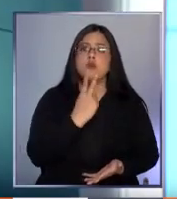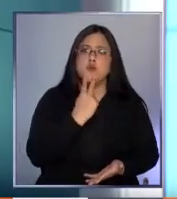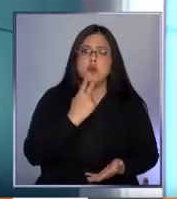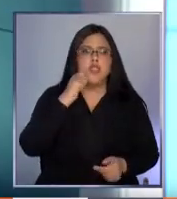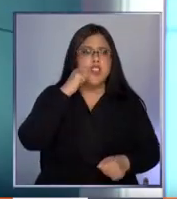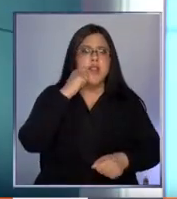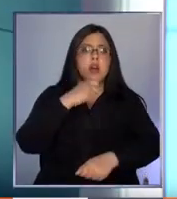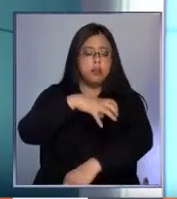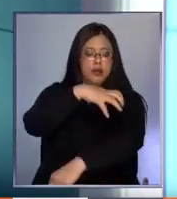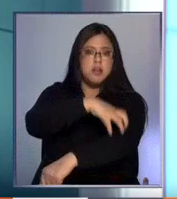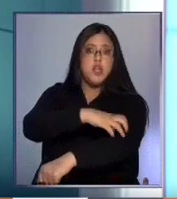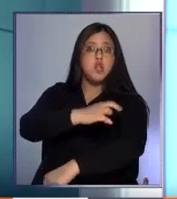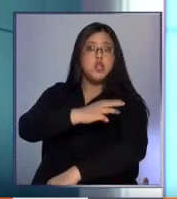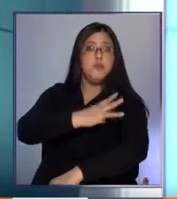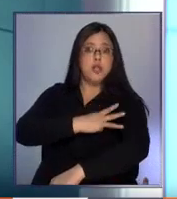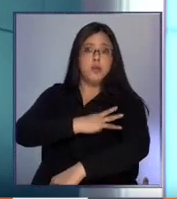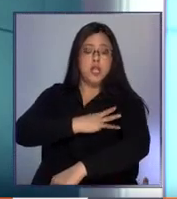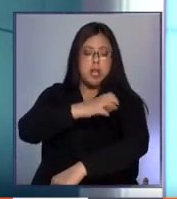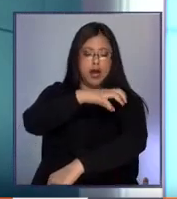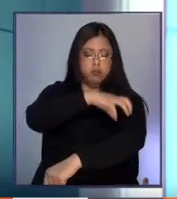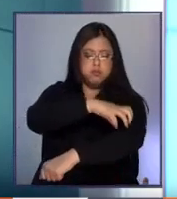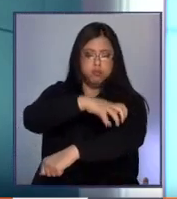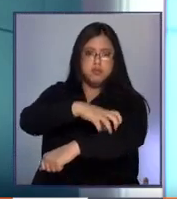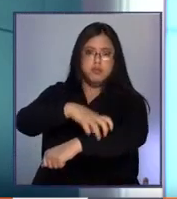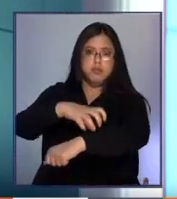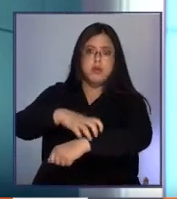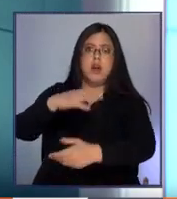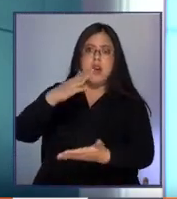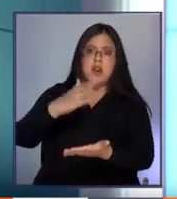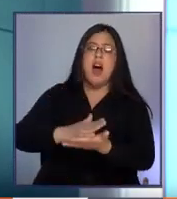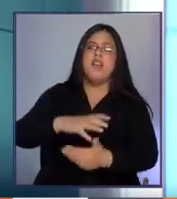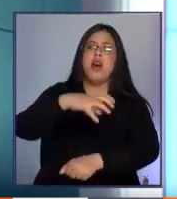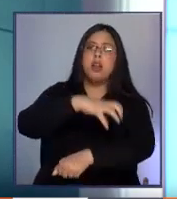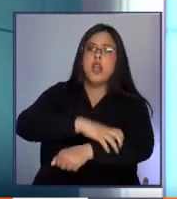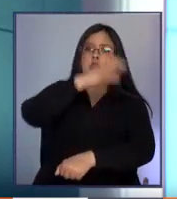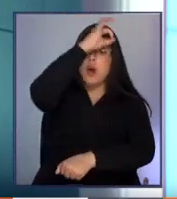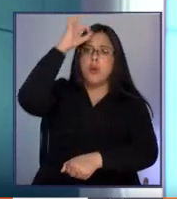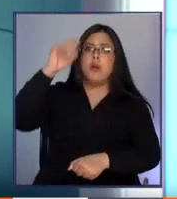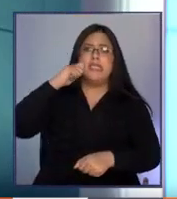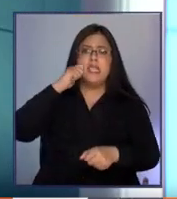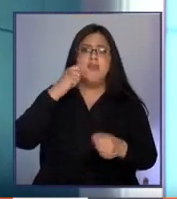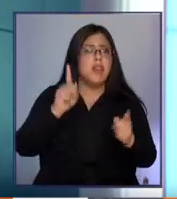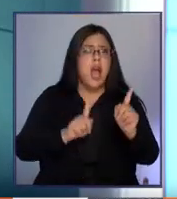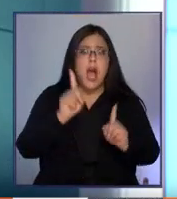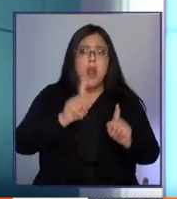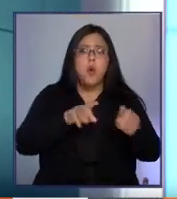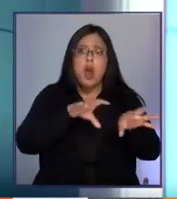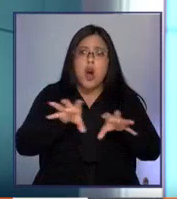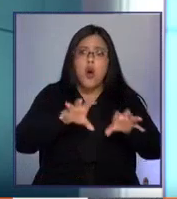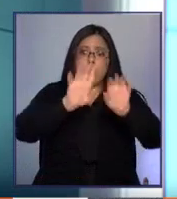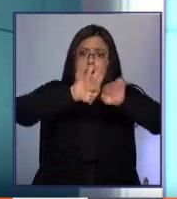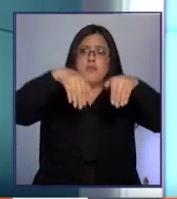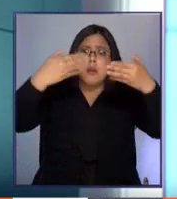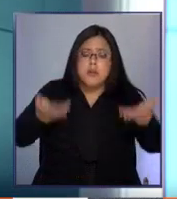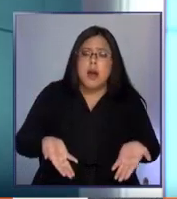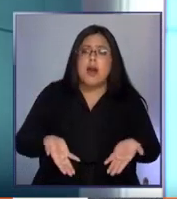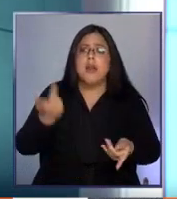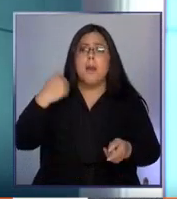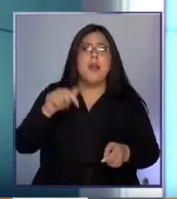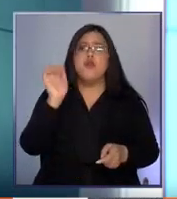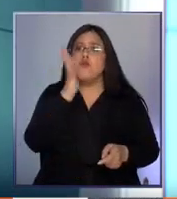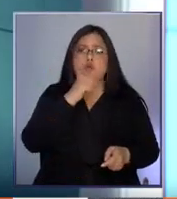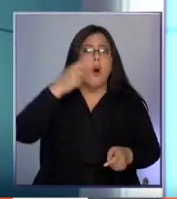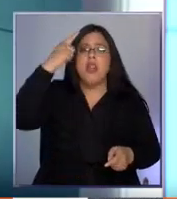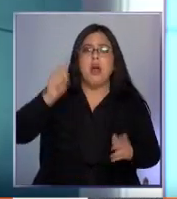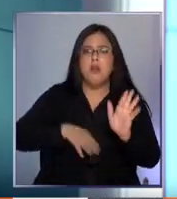metropolitana hasta la Araucanía. La intensidad del sismo provocó la caída de objetos principalmente en locales comerciales, pero no se reportaron